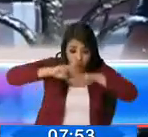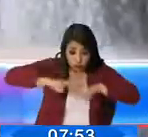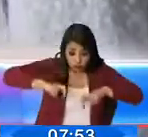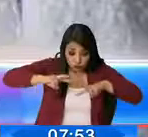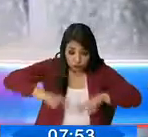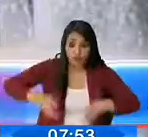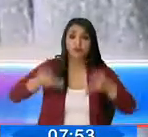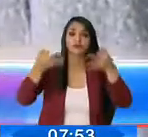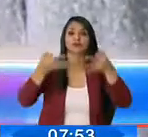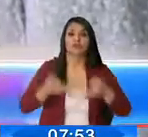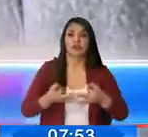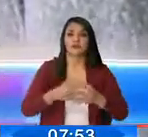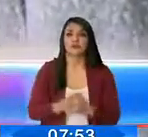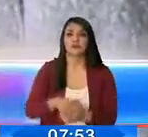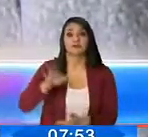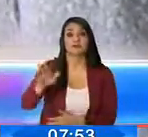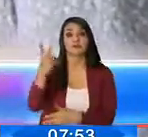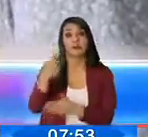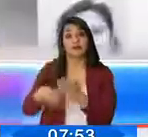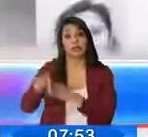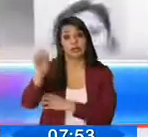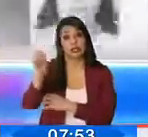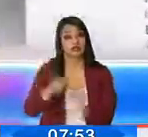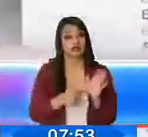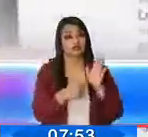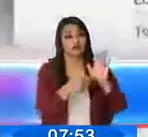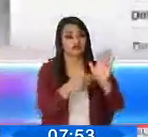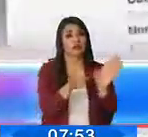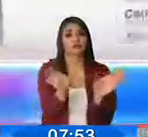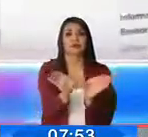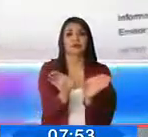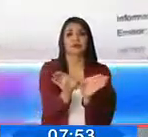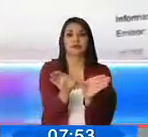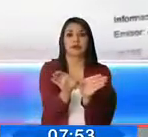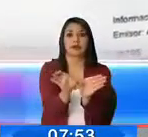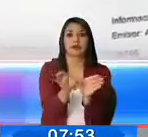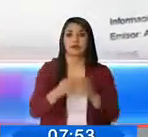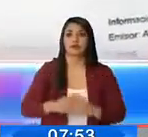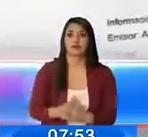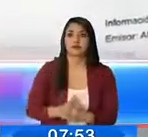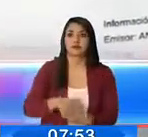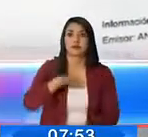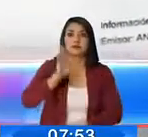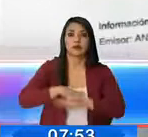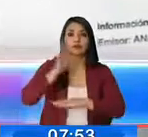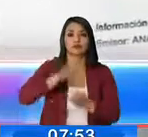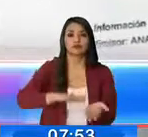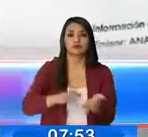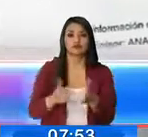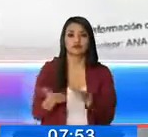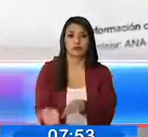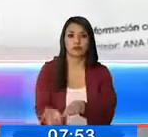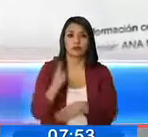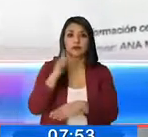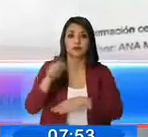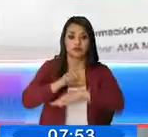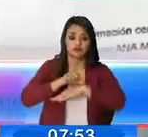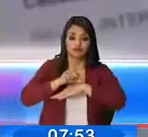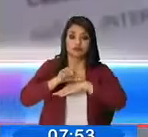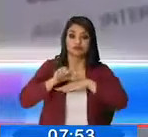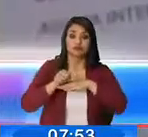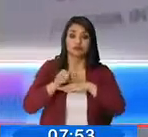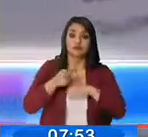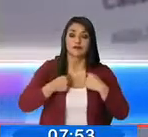autopsia. El hijo de la víctima mostró un certificado de defunción. Causas de fallecimiento: laceración de venas